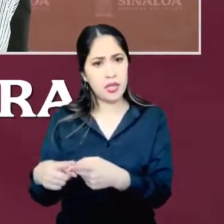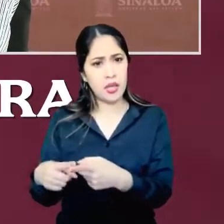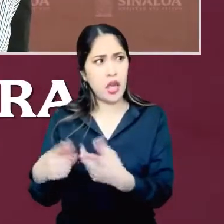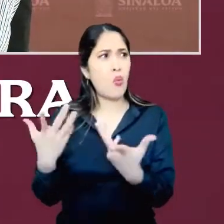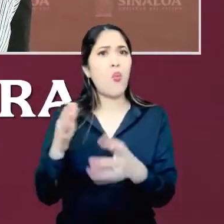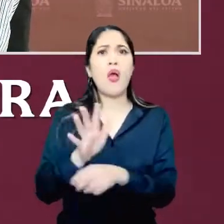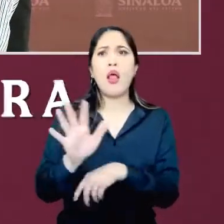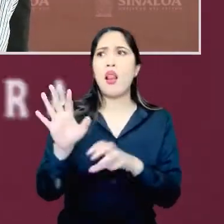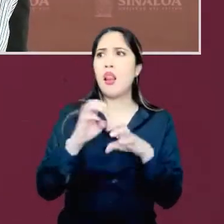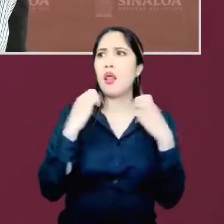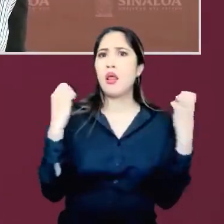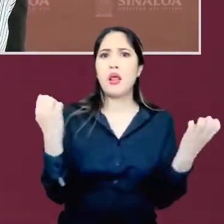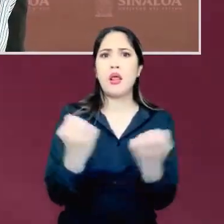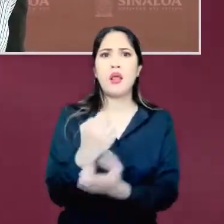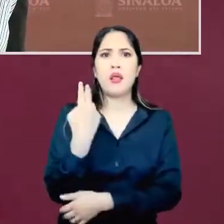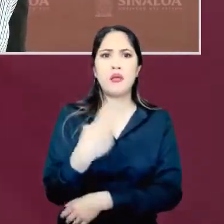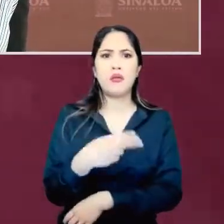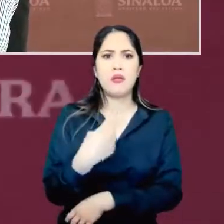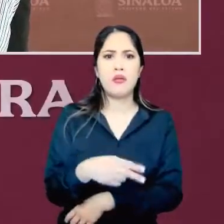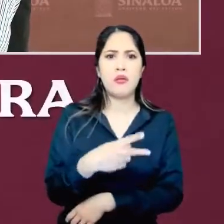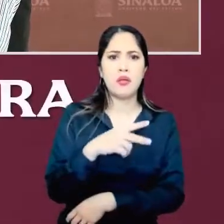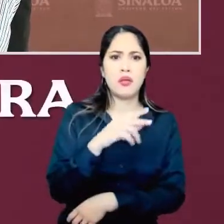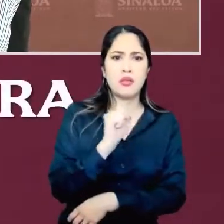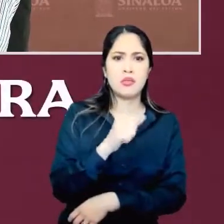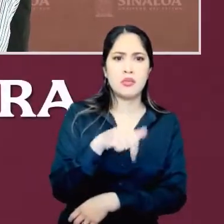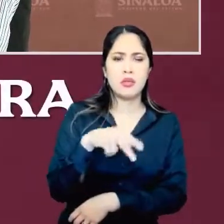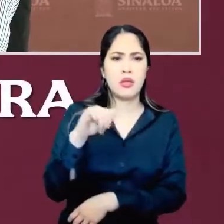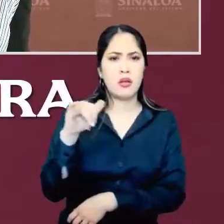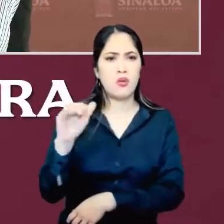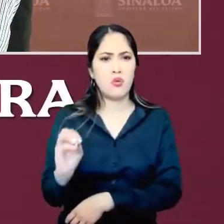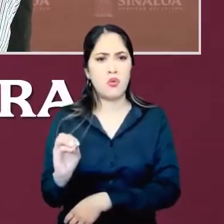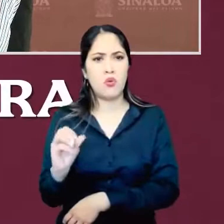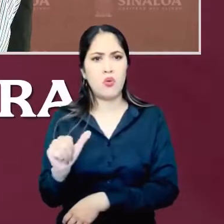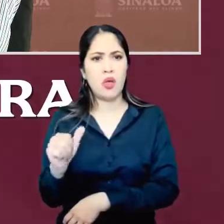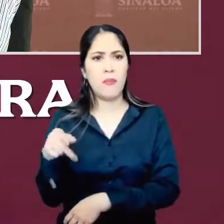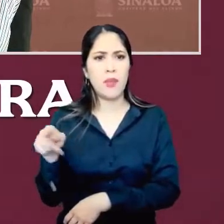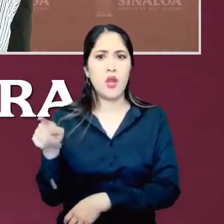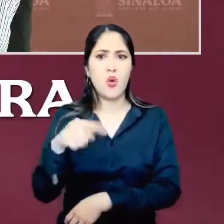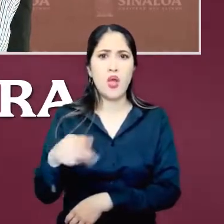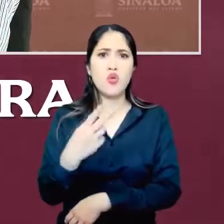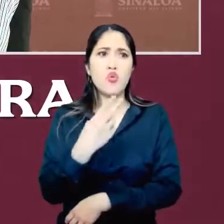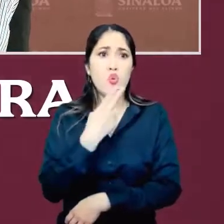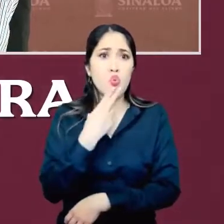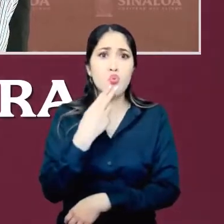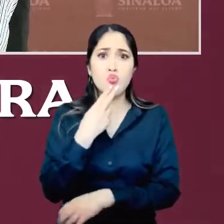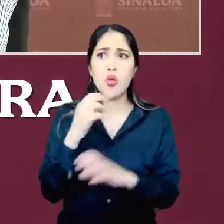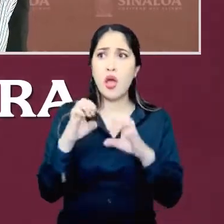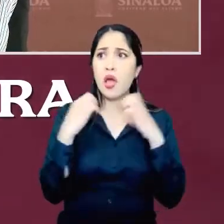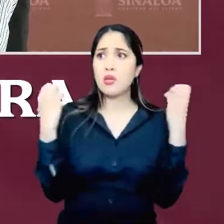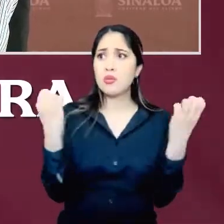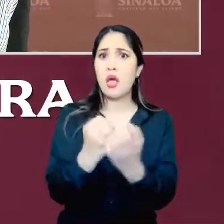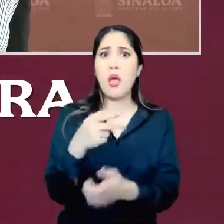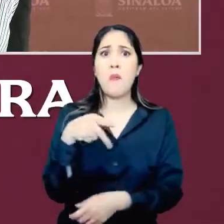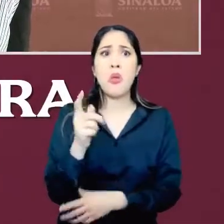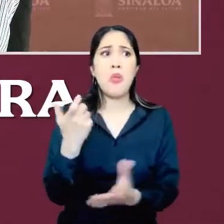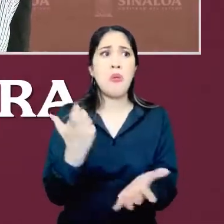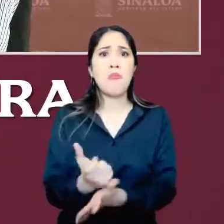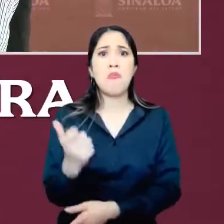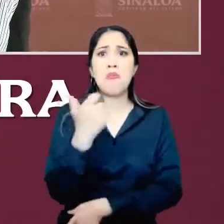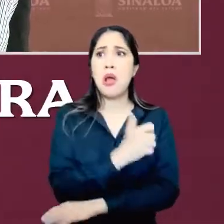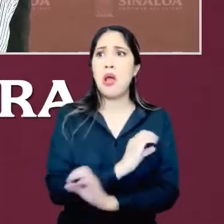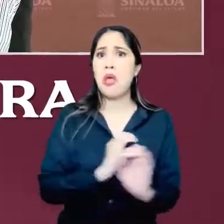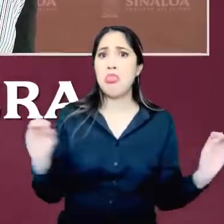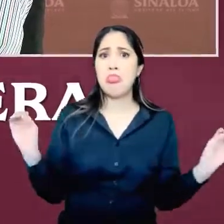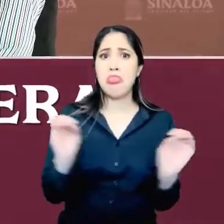hecho es que llevan cuatro años agarrando el inmueble y no hay absolutamente nada, ningún convenio, es de manera ilegal. Aún